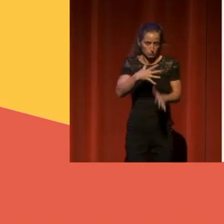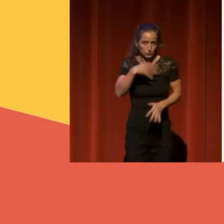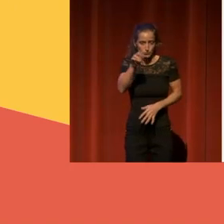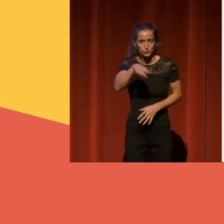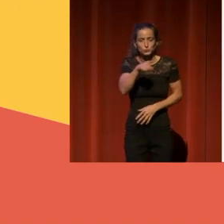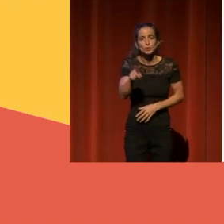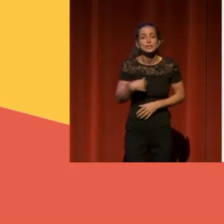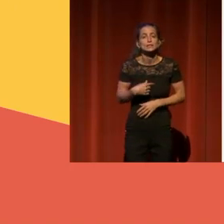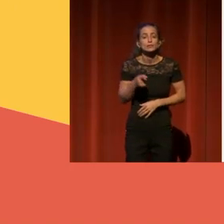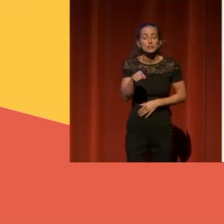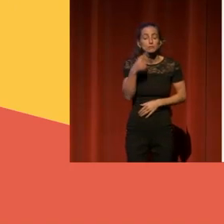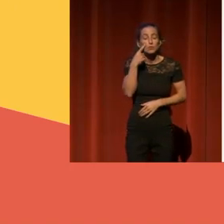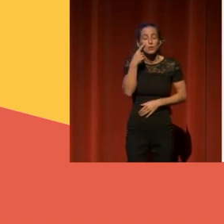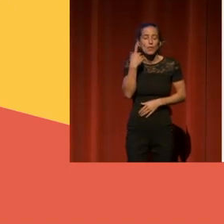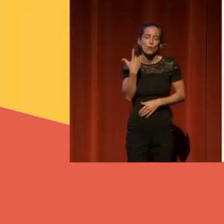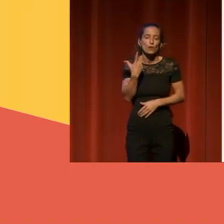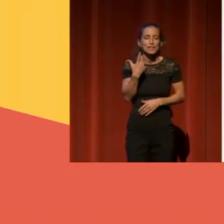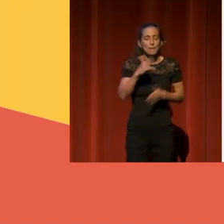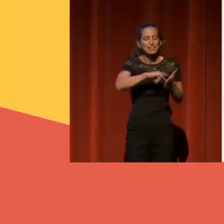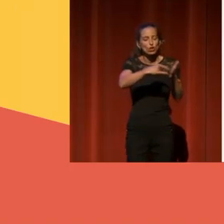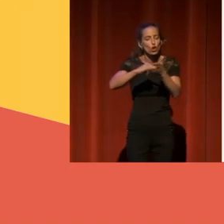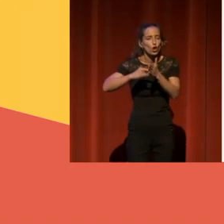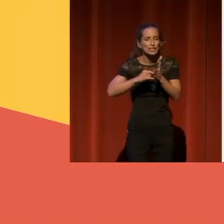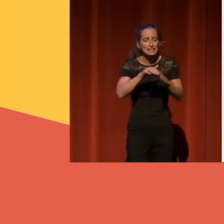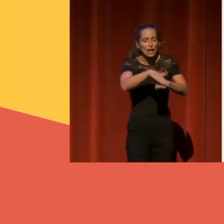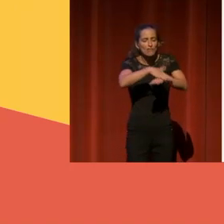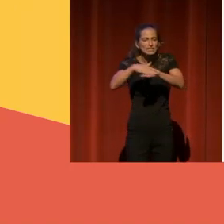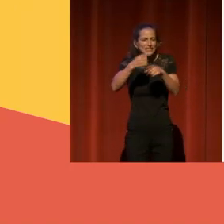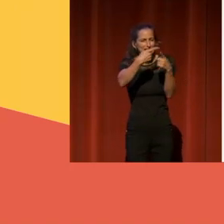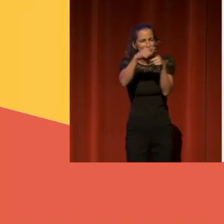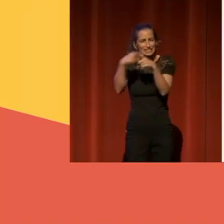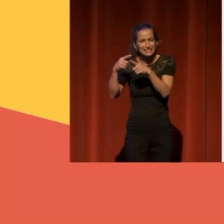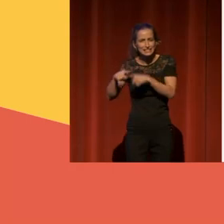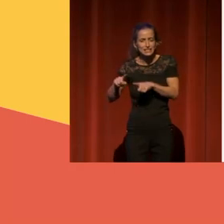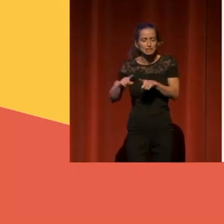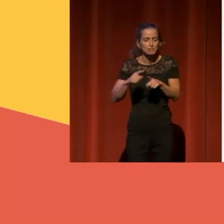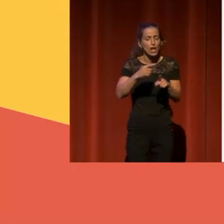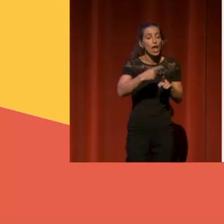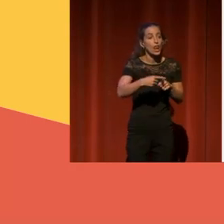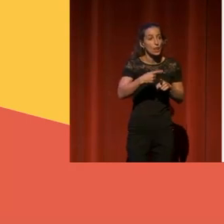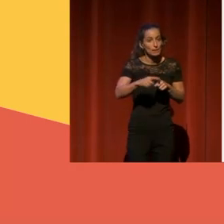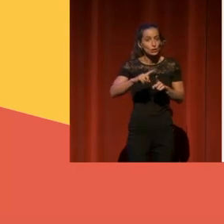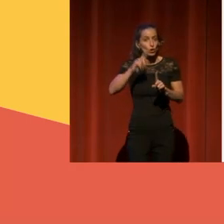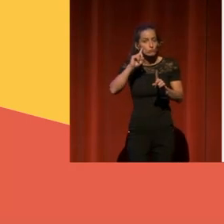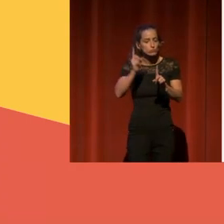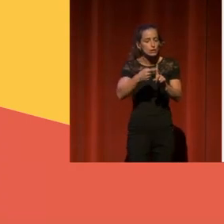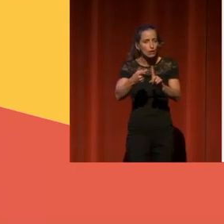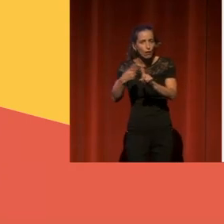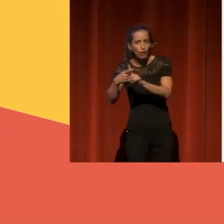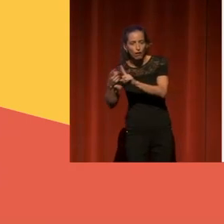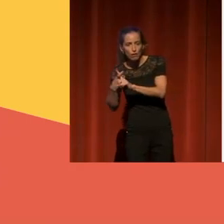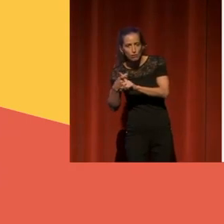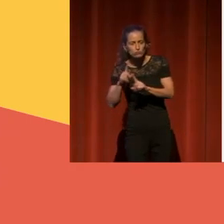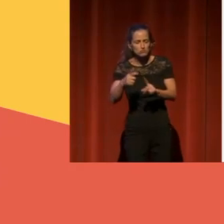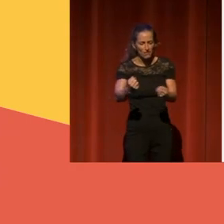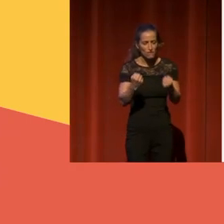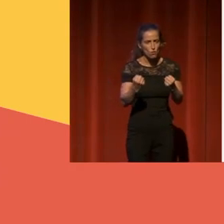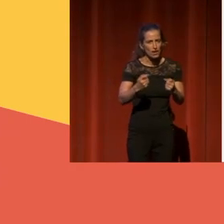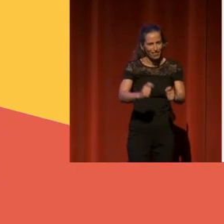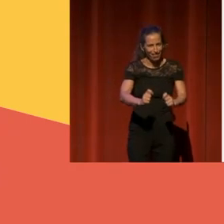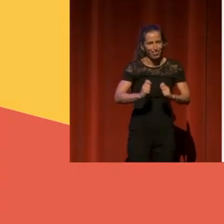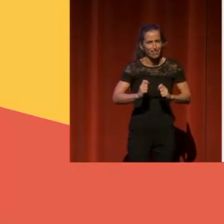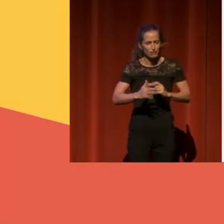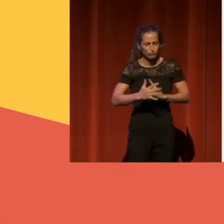la existencia de bases metodológicas diferentes, la identificación de elementos que les aportan estructura y fortaleza y de aquellos otros que les